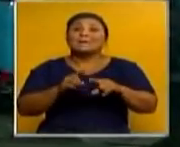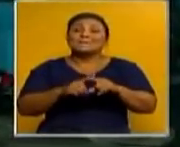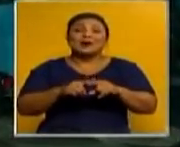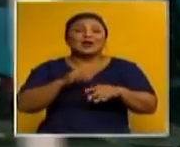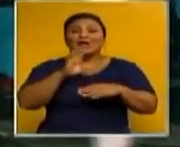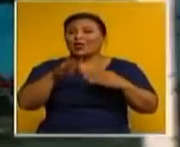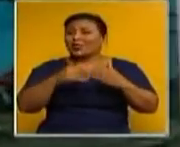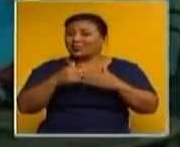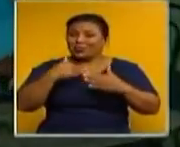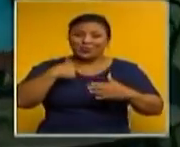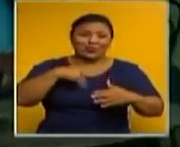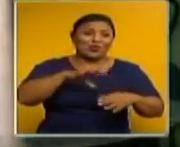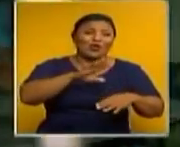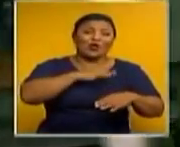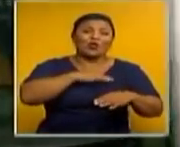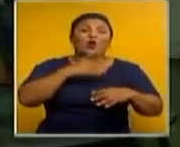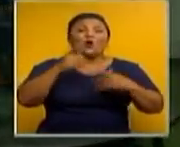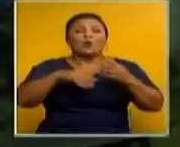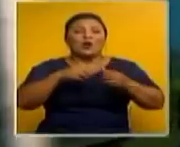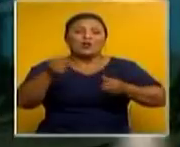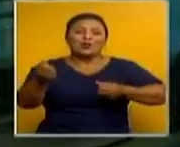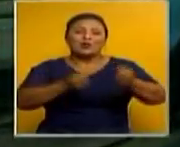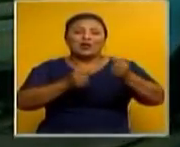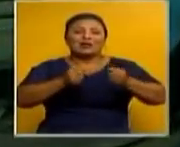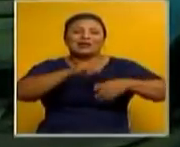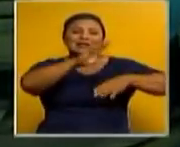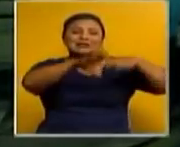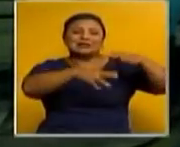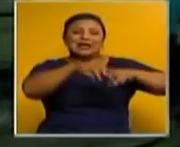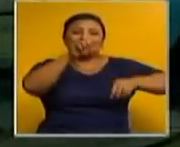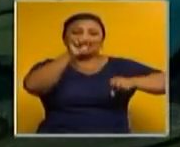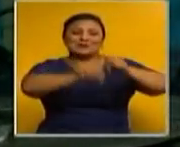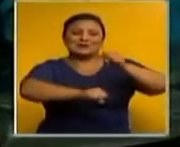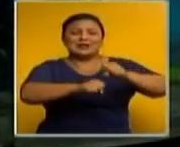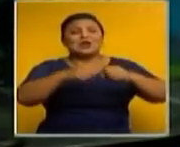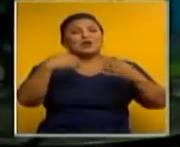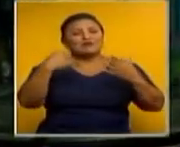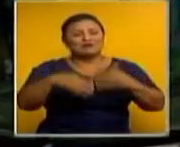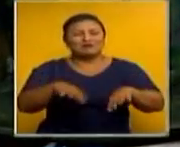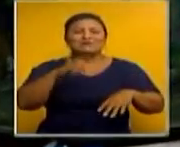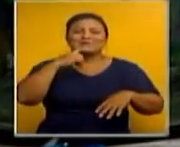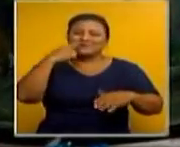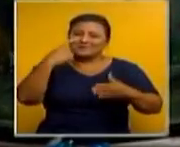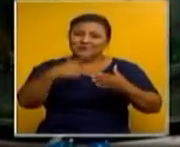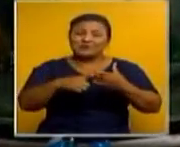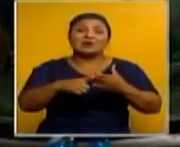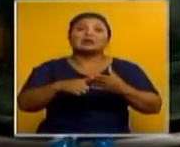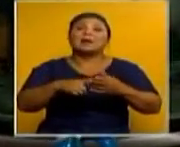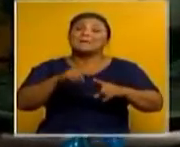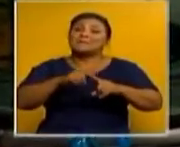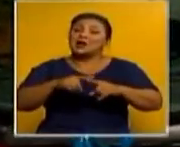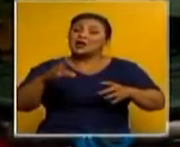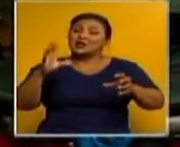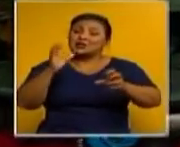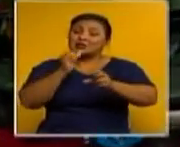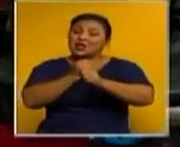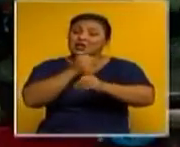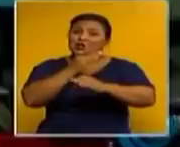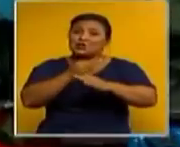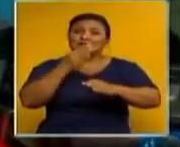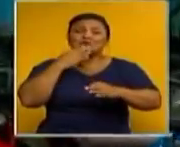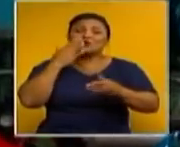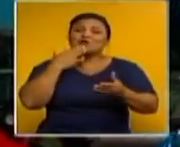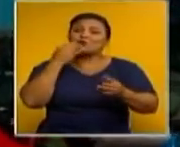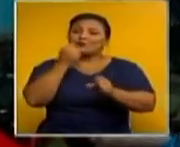a todos. El que se nos ponche una llanta mientras manejamos es un verdadero problema. En Pulso Nocturno conozca cómo es